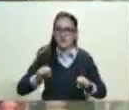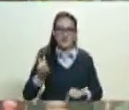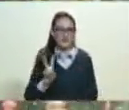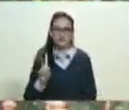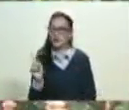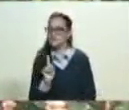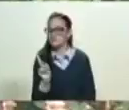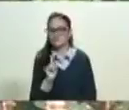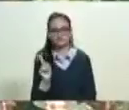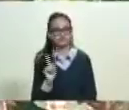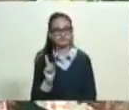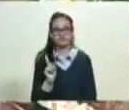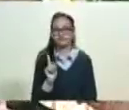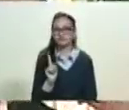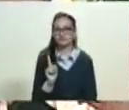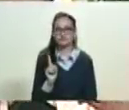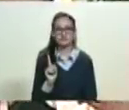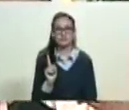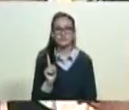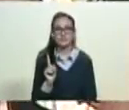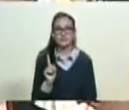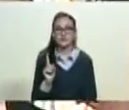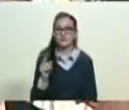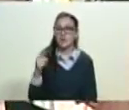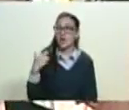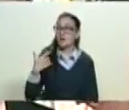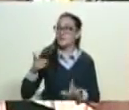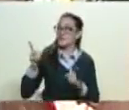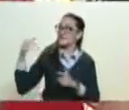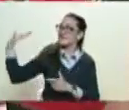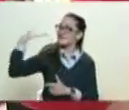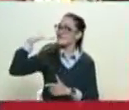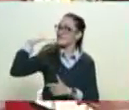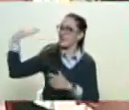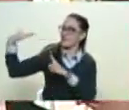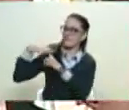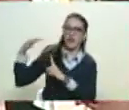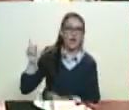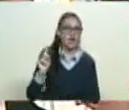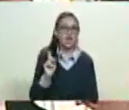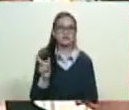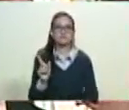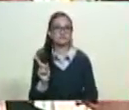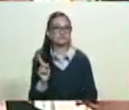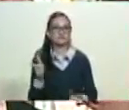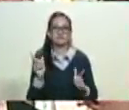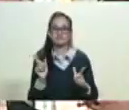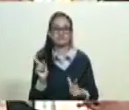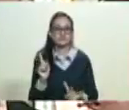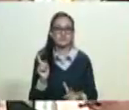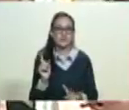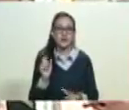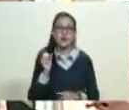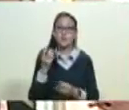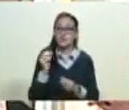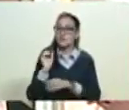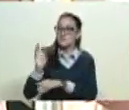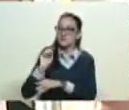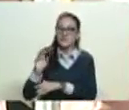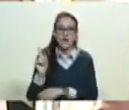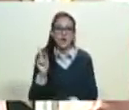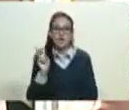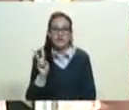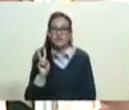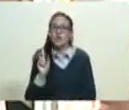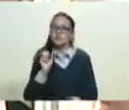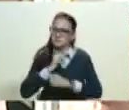para poder posibilitar una intervención extranjera. Mandamos muchos mensajes, no solo a Venezuela, sino también